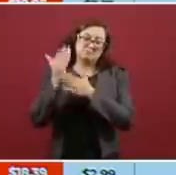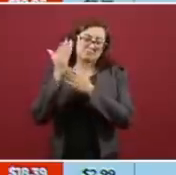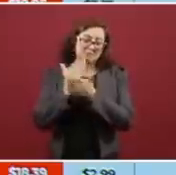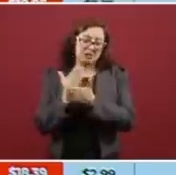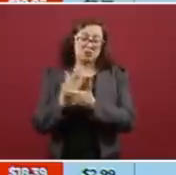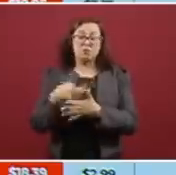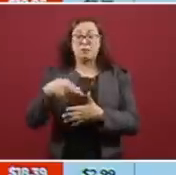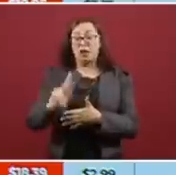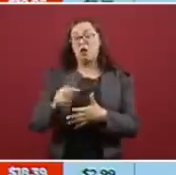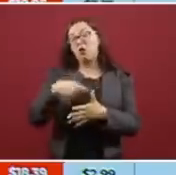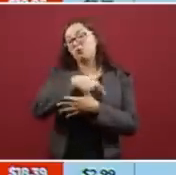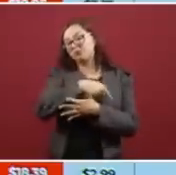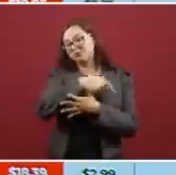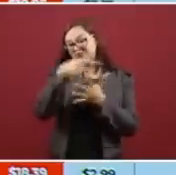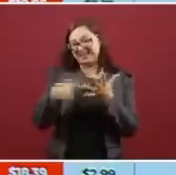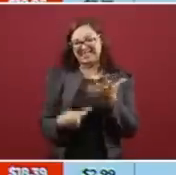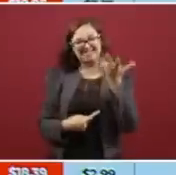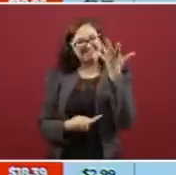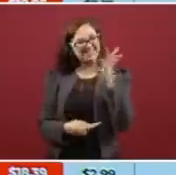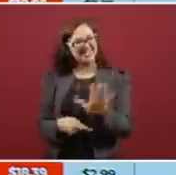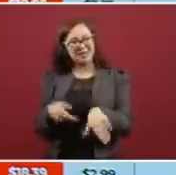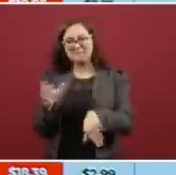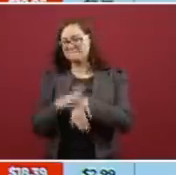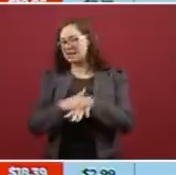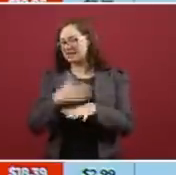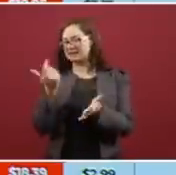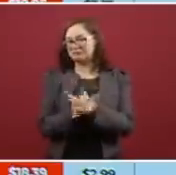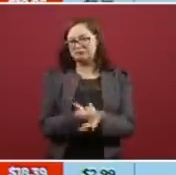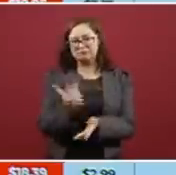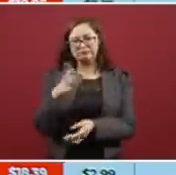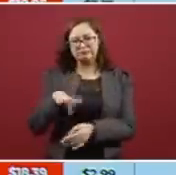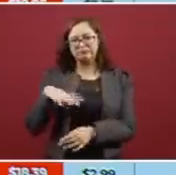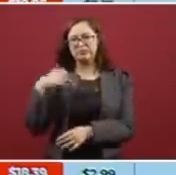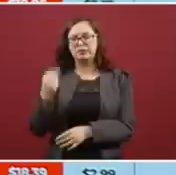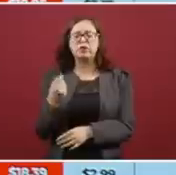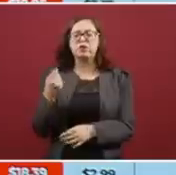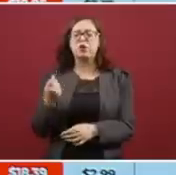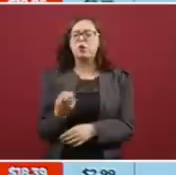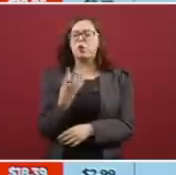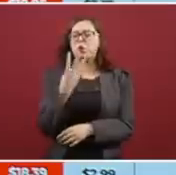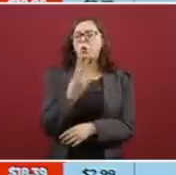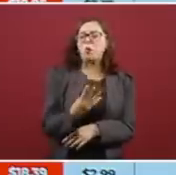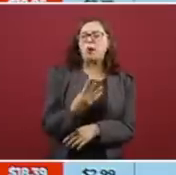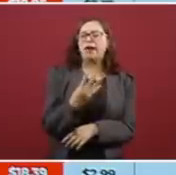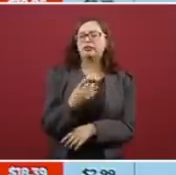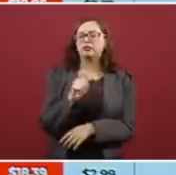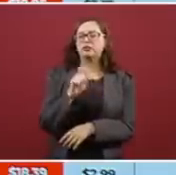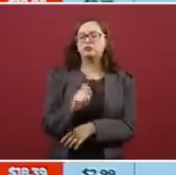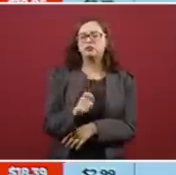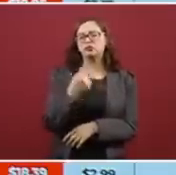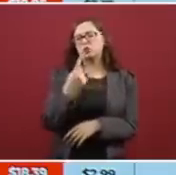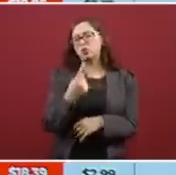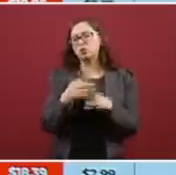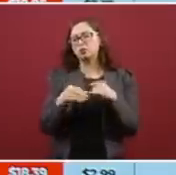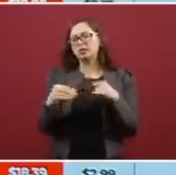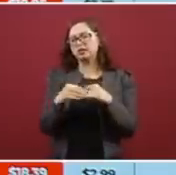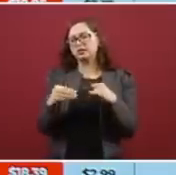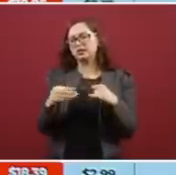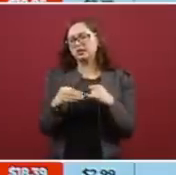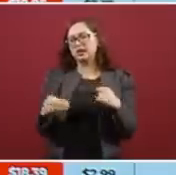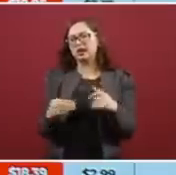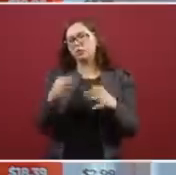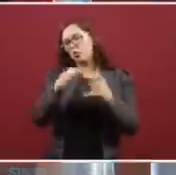estas son las 10 más caras de todo el país con un margen de 4 pesos un centavo un margen con 2 de 2 pesos con